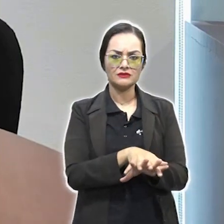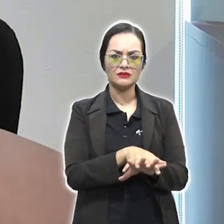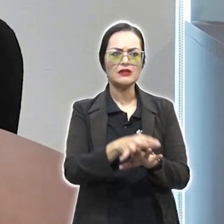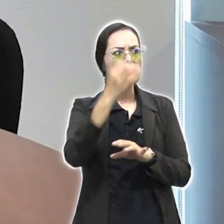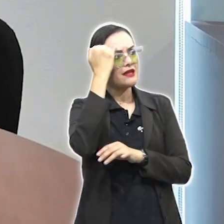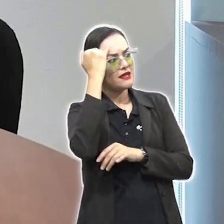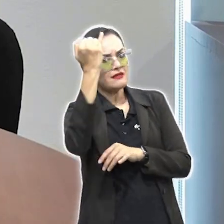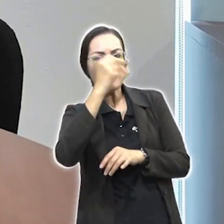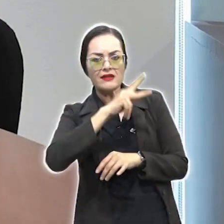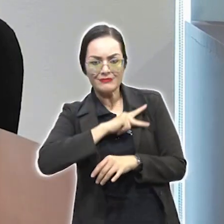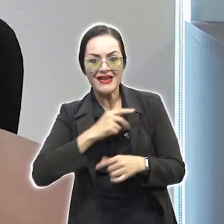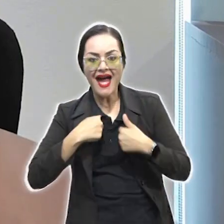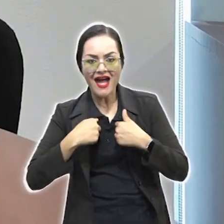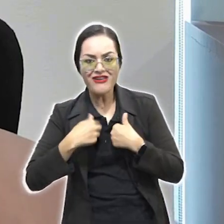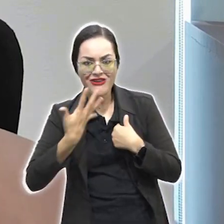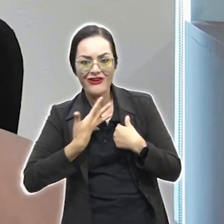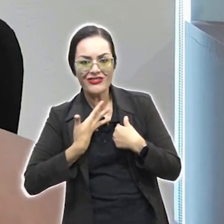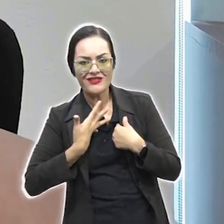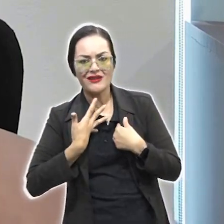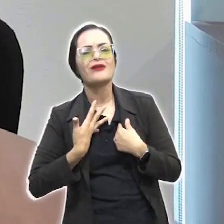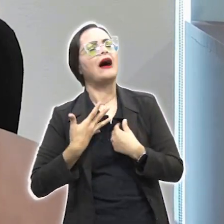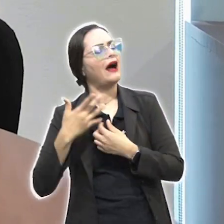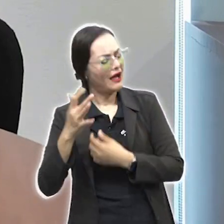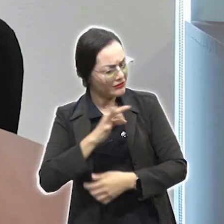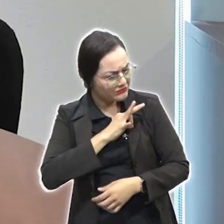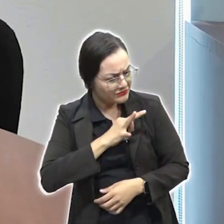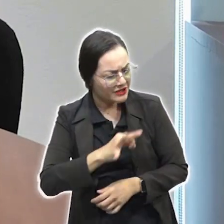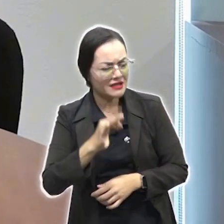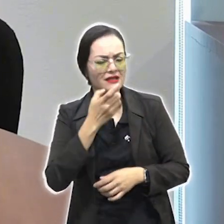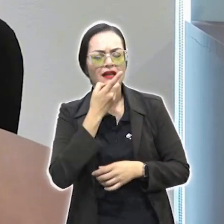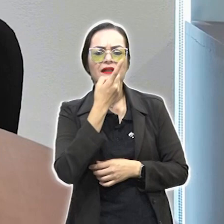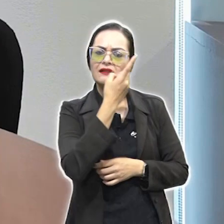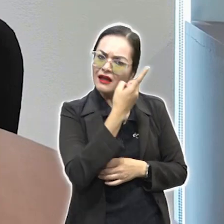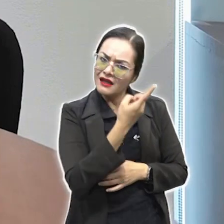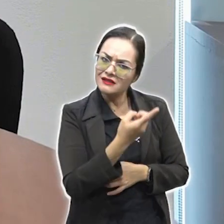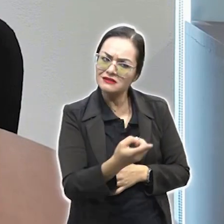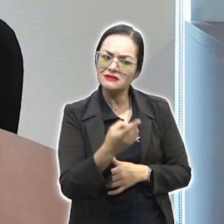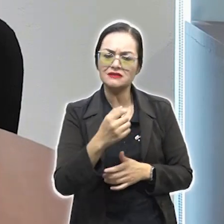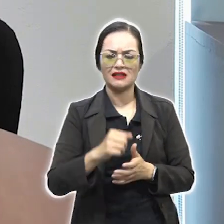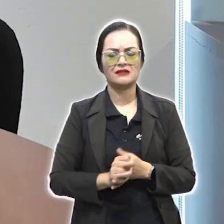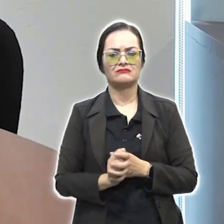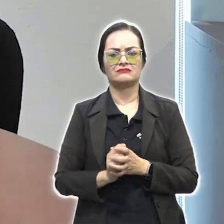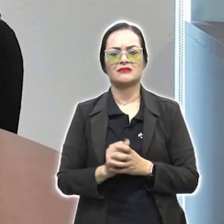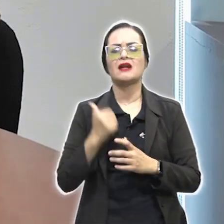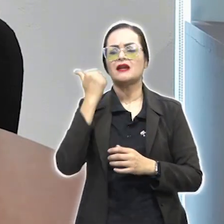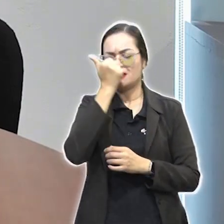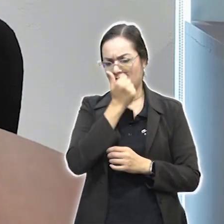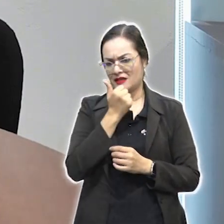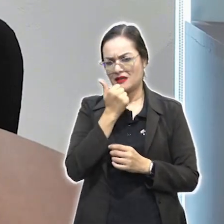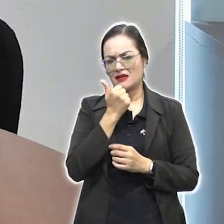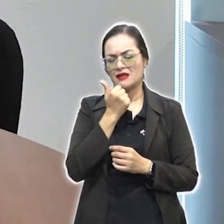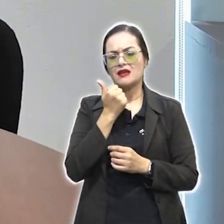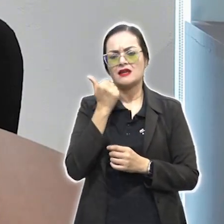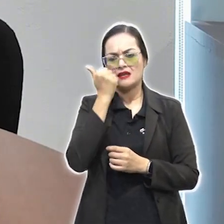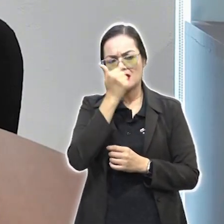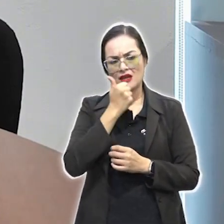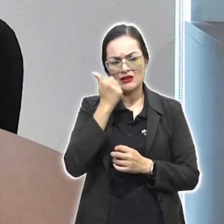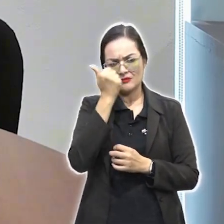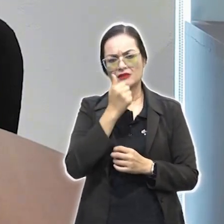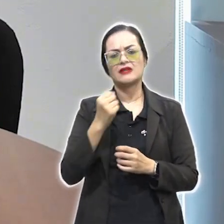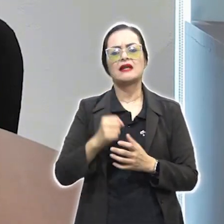dar sus ideas. De hecho, tenemos servicios sociales de alumnado con discapacidad